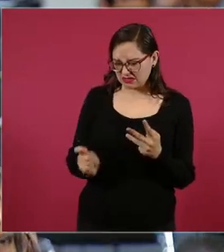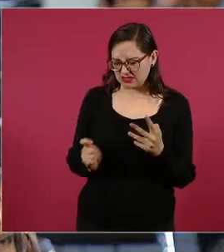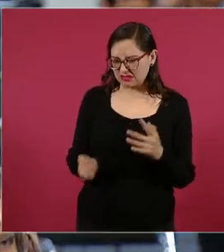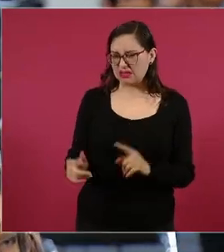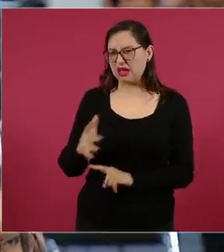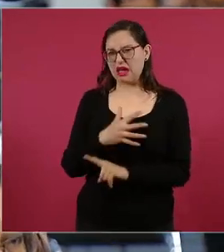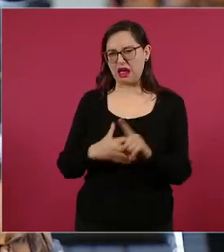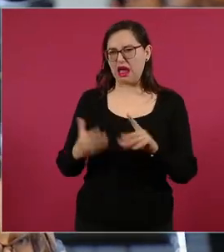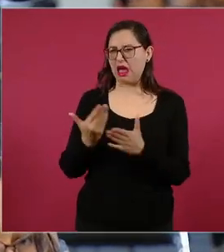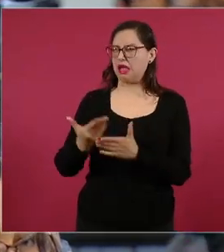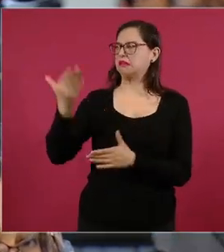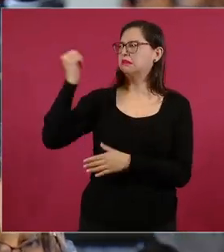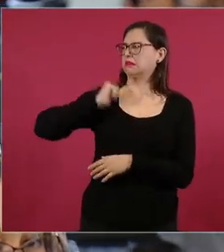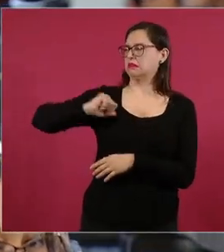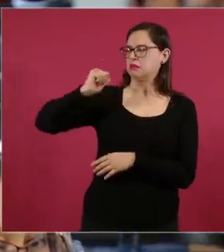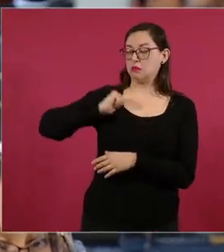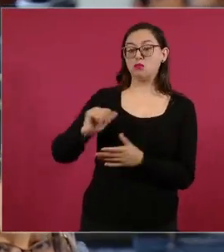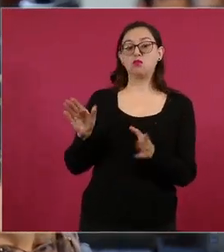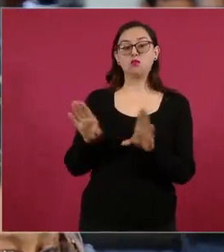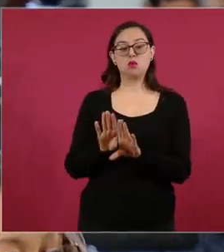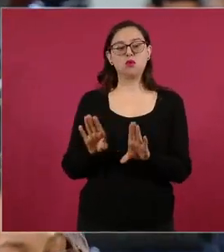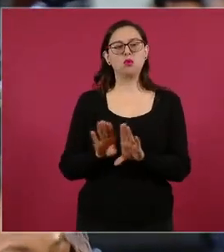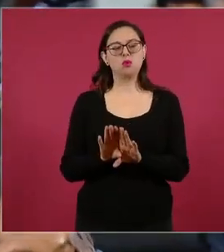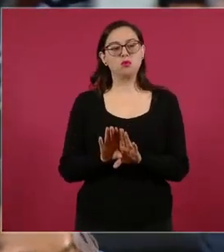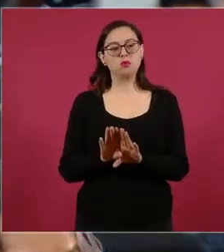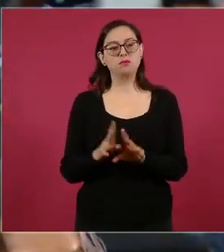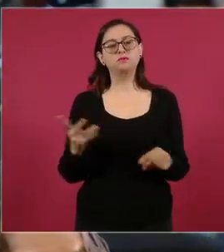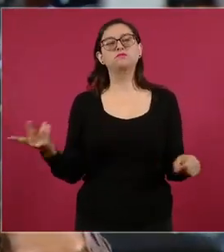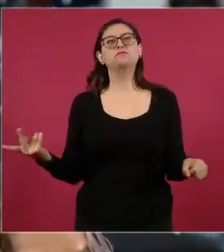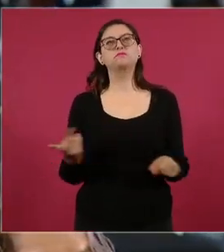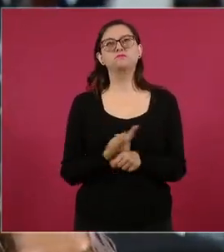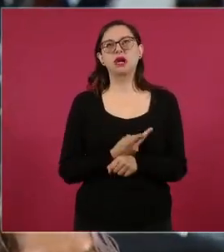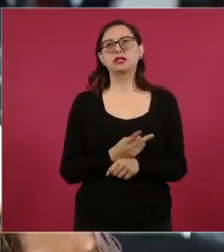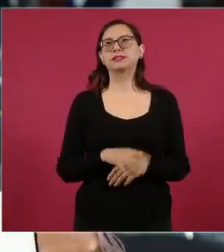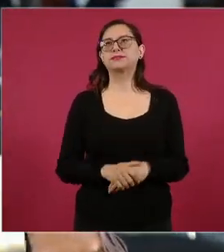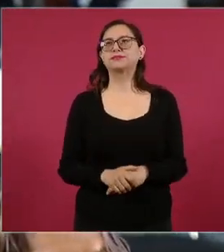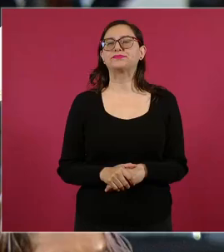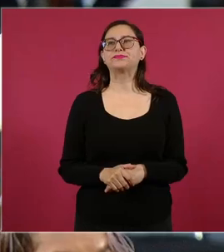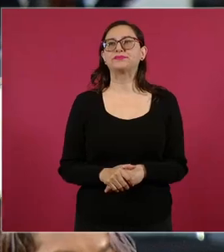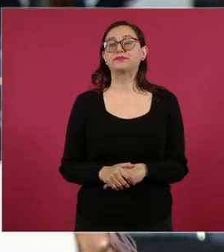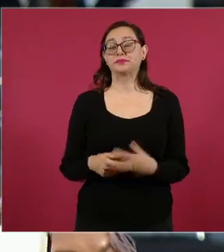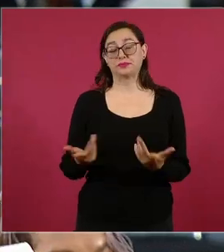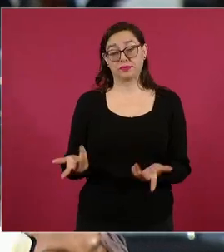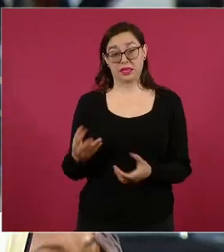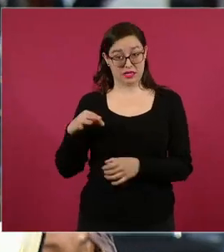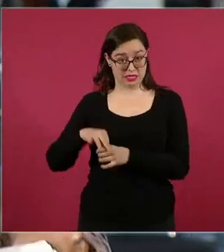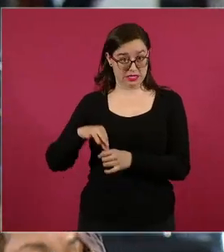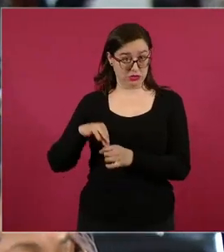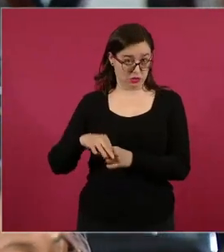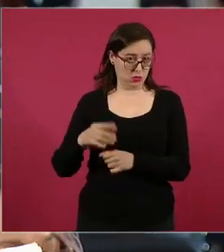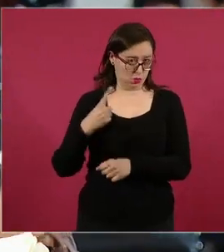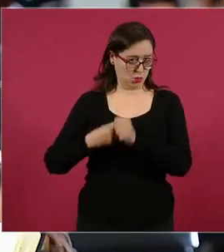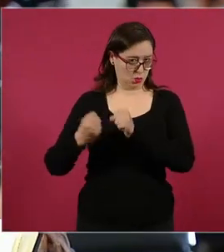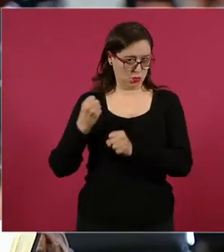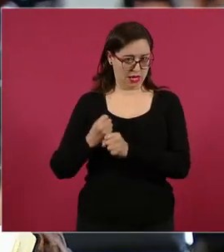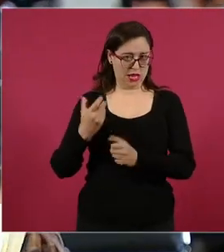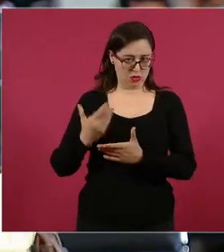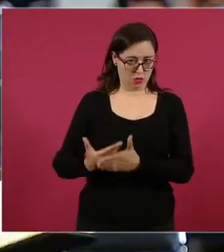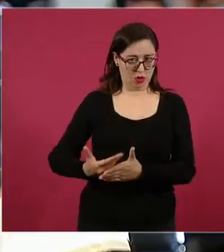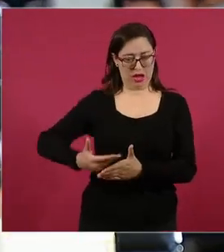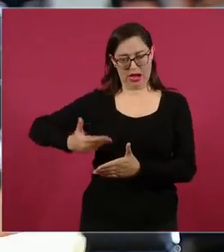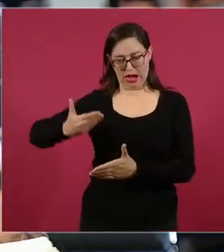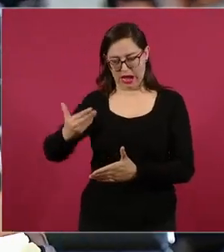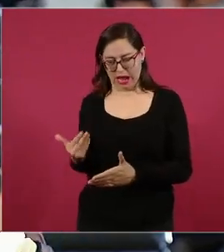tiempo. Un año antes de las elecciones, Fernando Gutiérrez Barrios, de ese bello lugar de